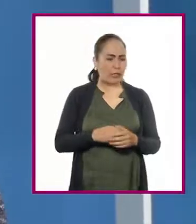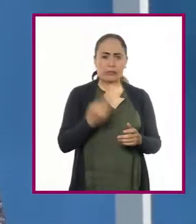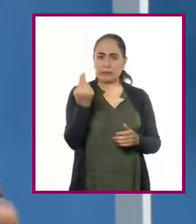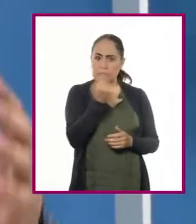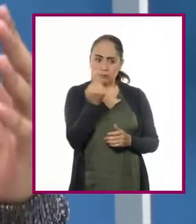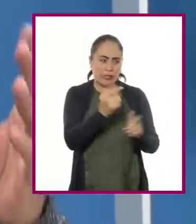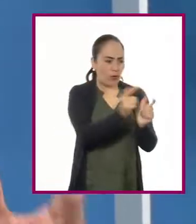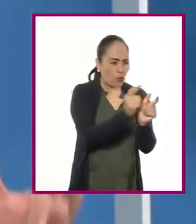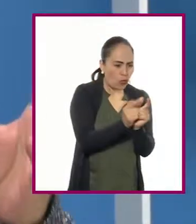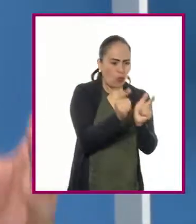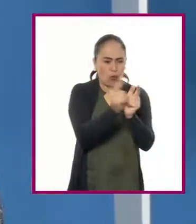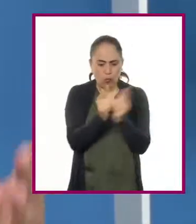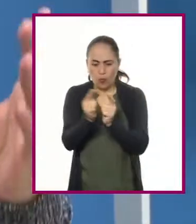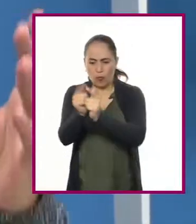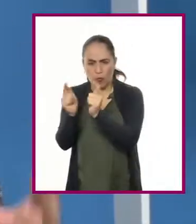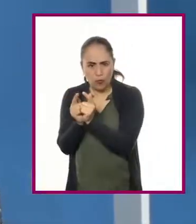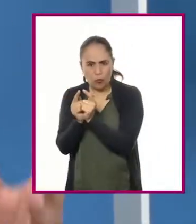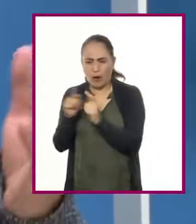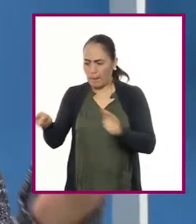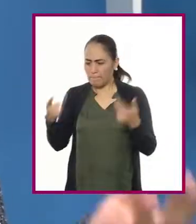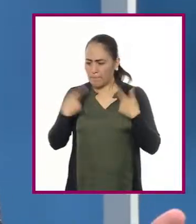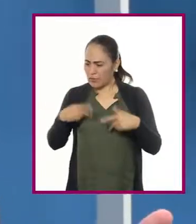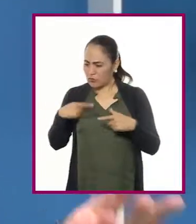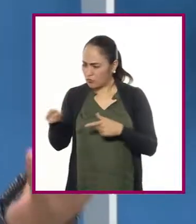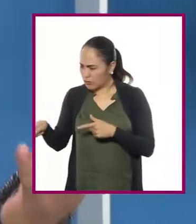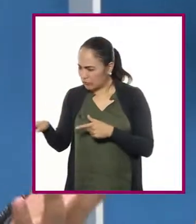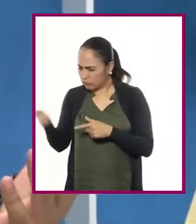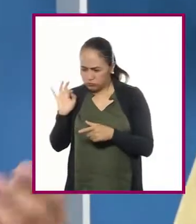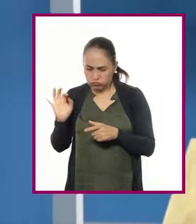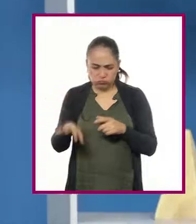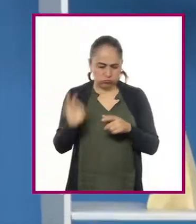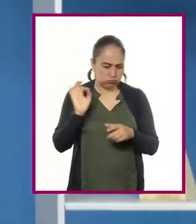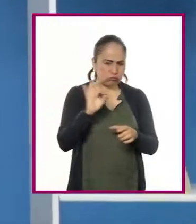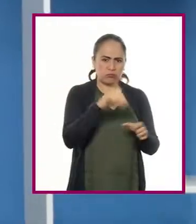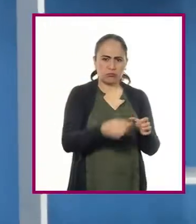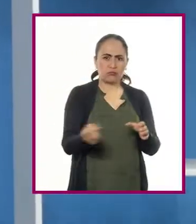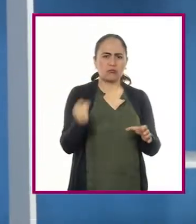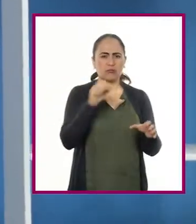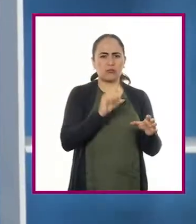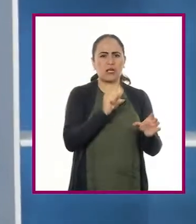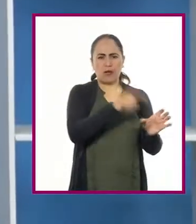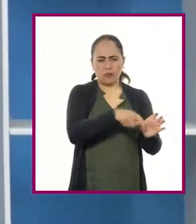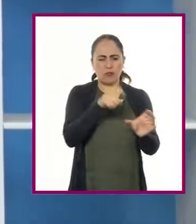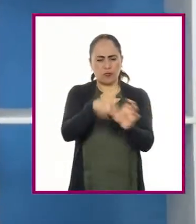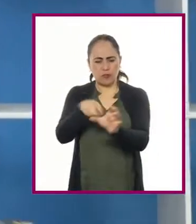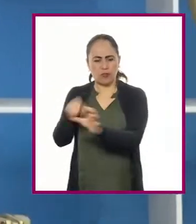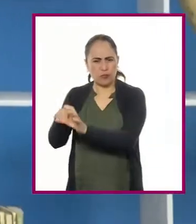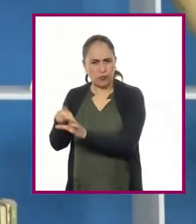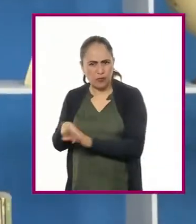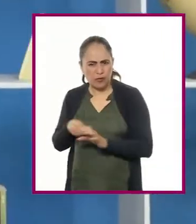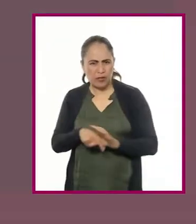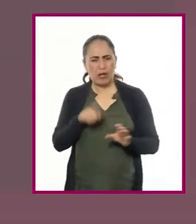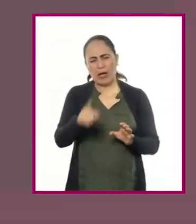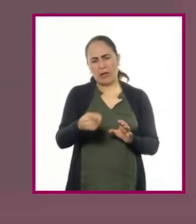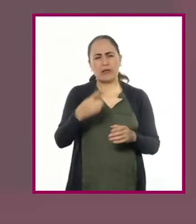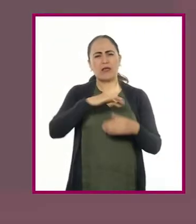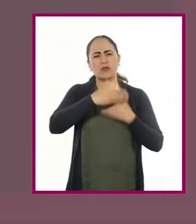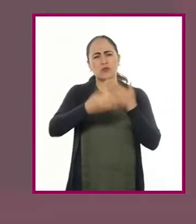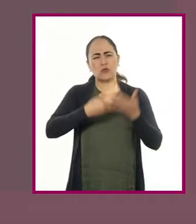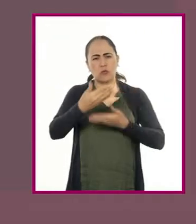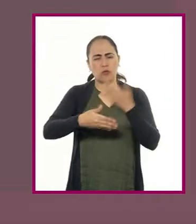y ubicar la gran variedad de los miembros de la sociedad novohispana se intensificó con la llegada del siglo